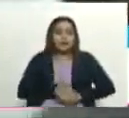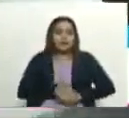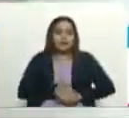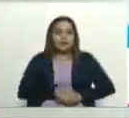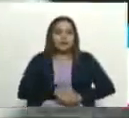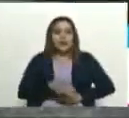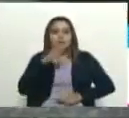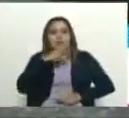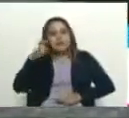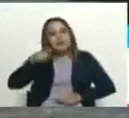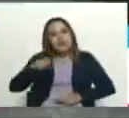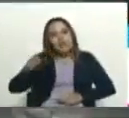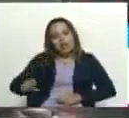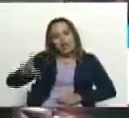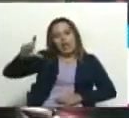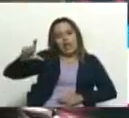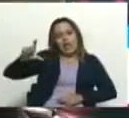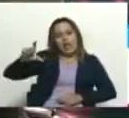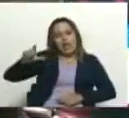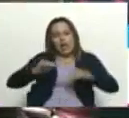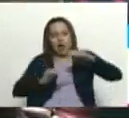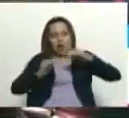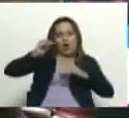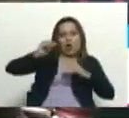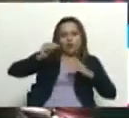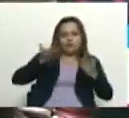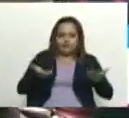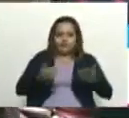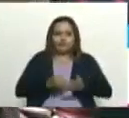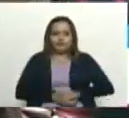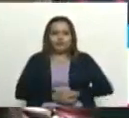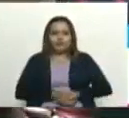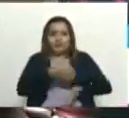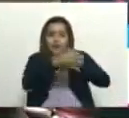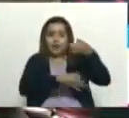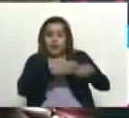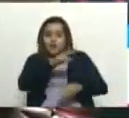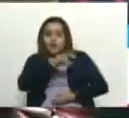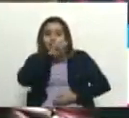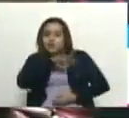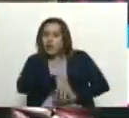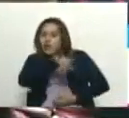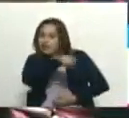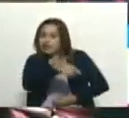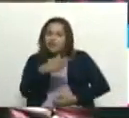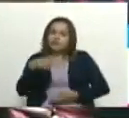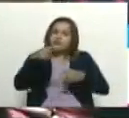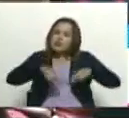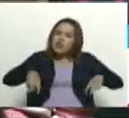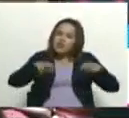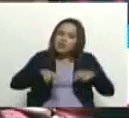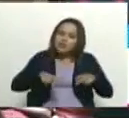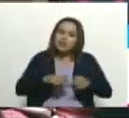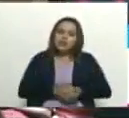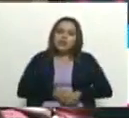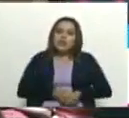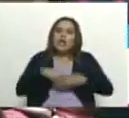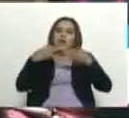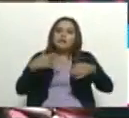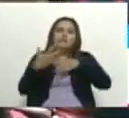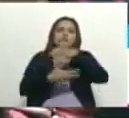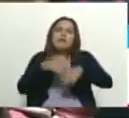no tenga el problema que ahora tiene. Para contarle dos historias de este drama, siempre un drama social tener un